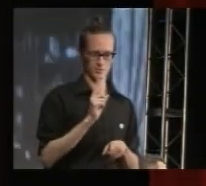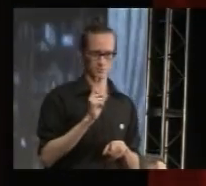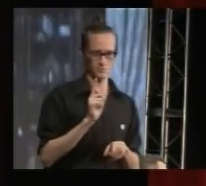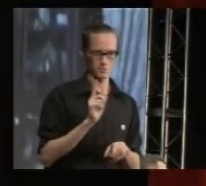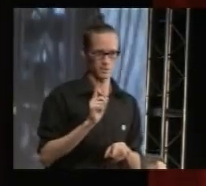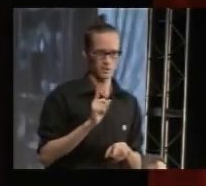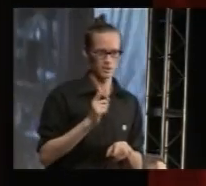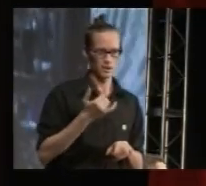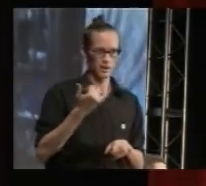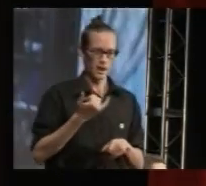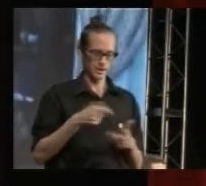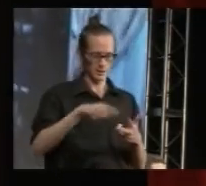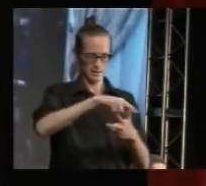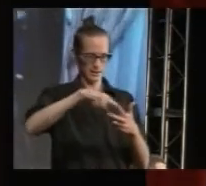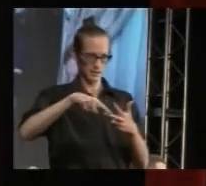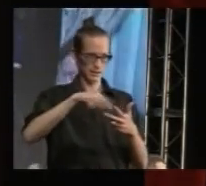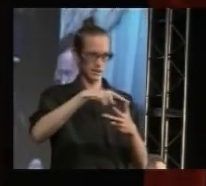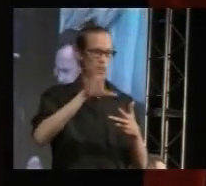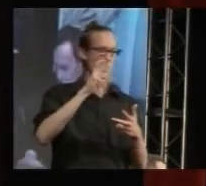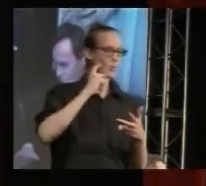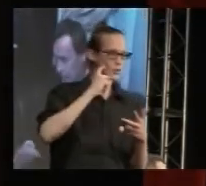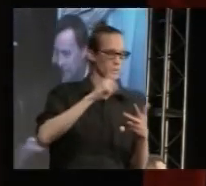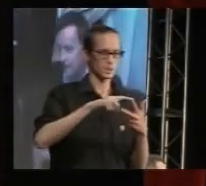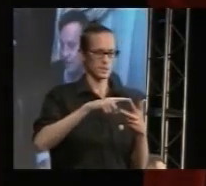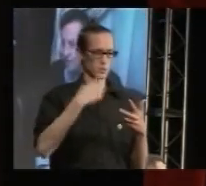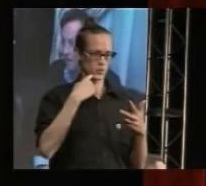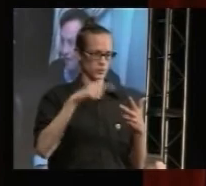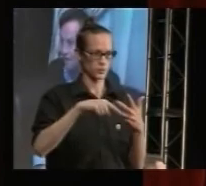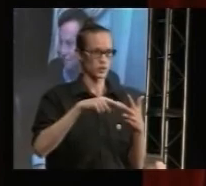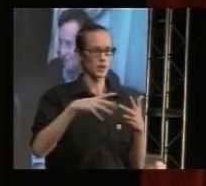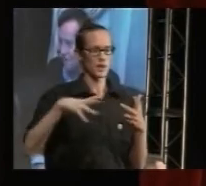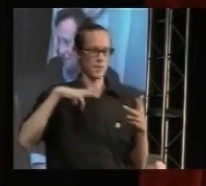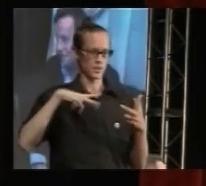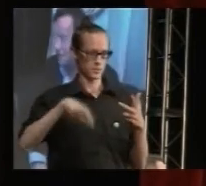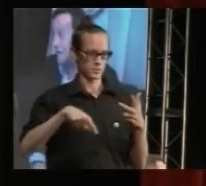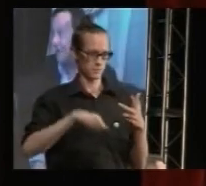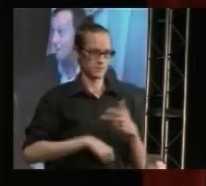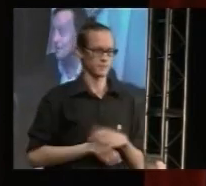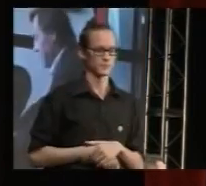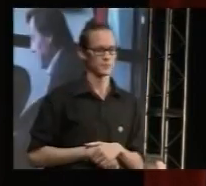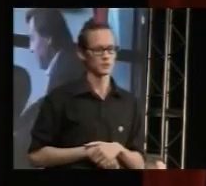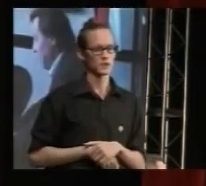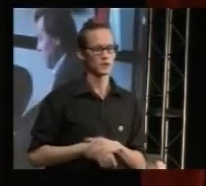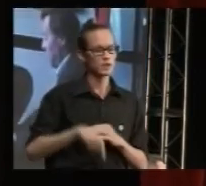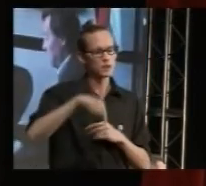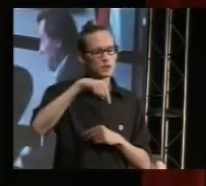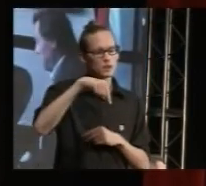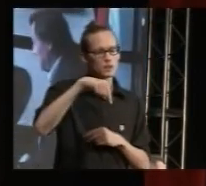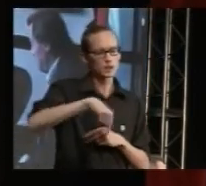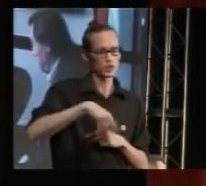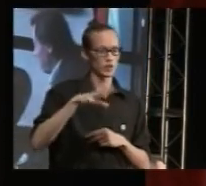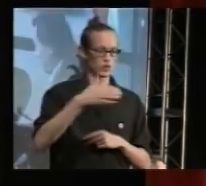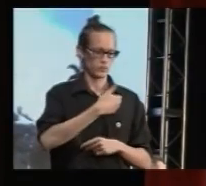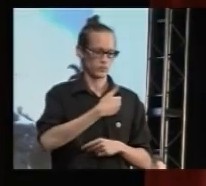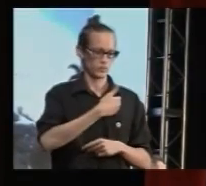conducidos de manera tripartita por el gobierno de la provincia y por las empresas privadas. Esto ha sido aceptado por el señor